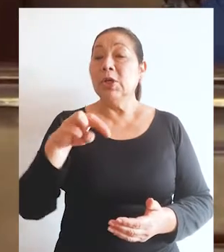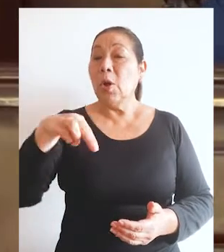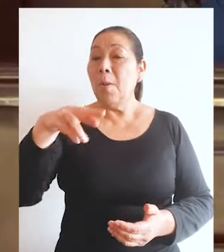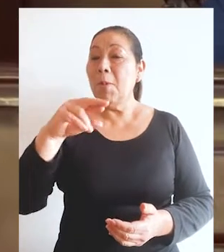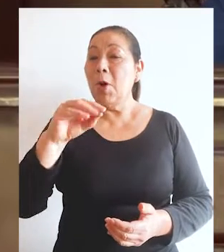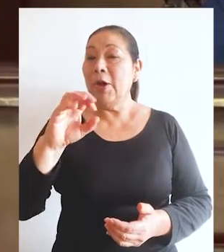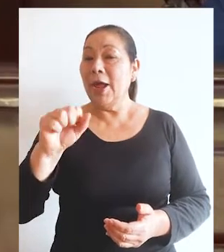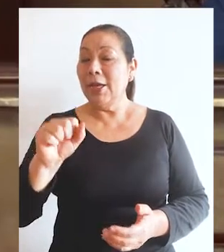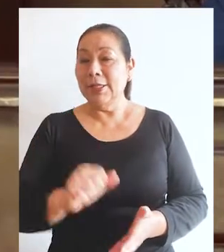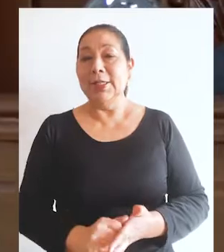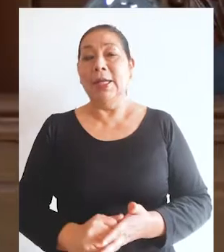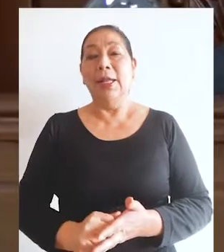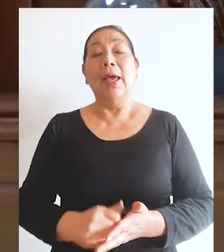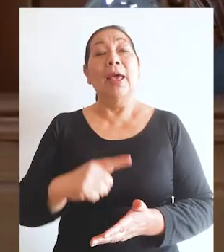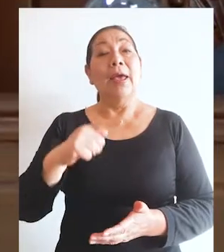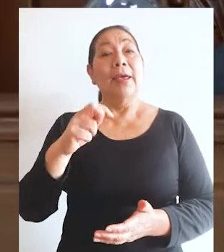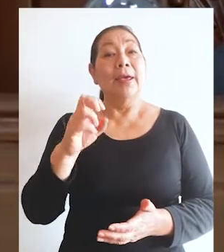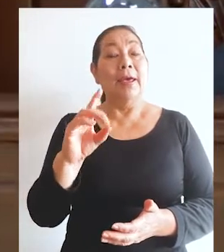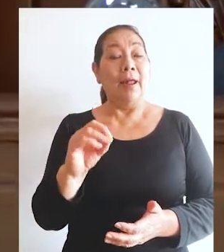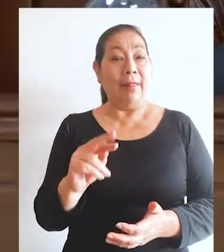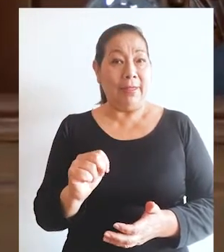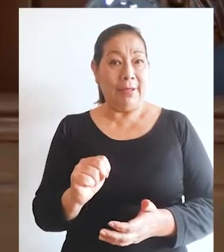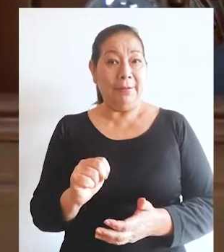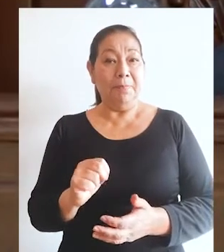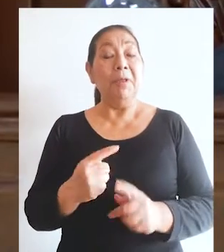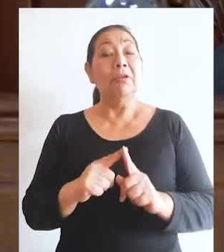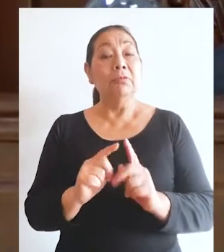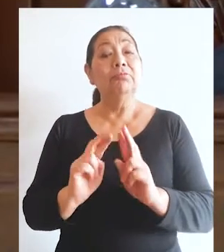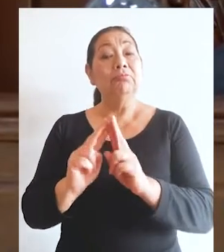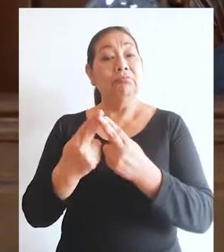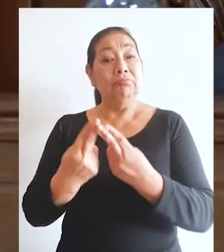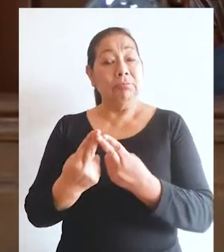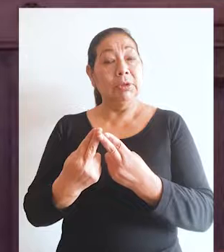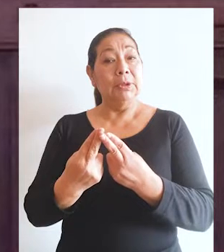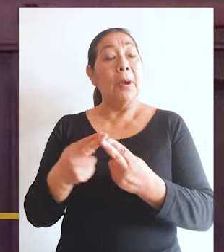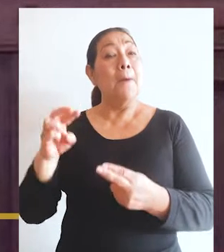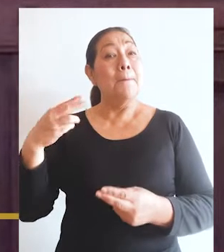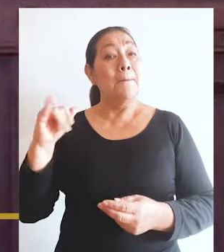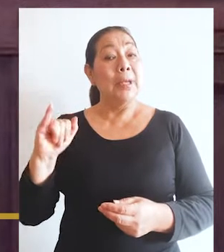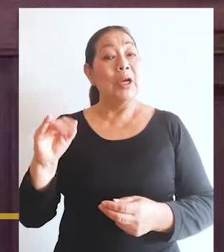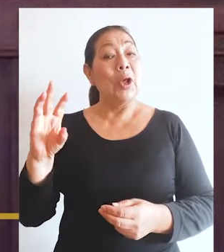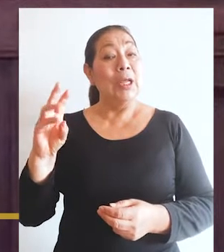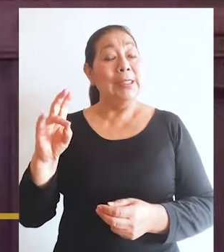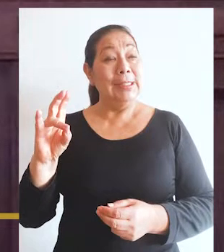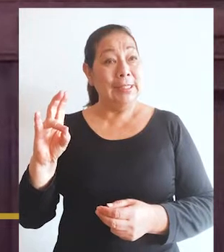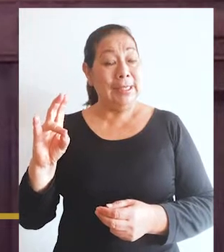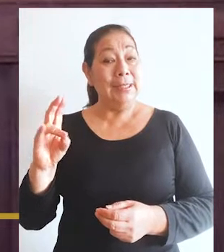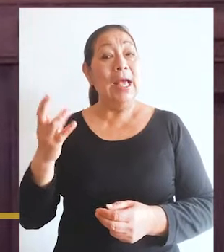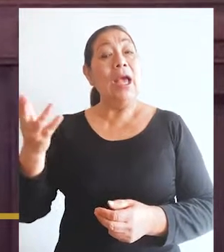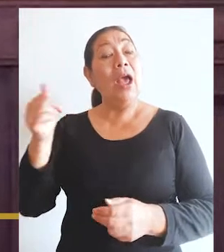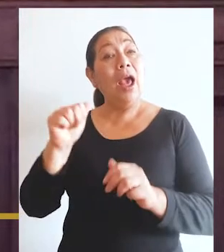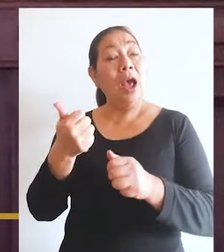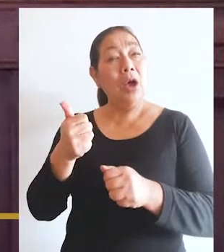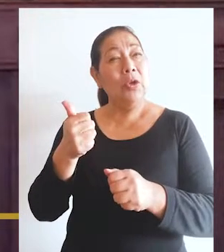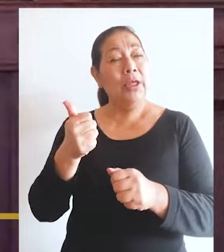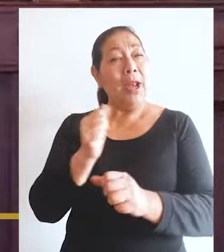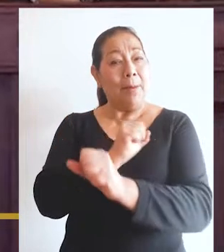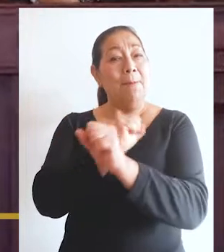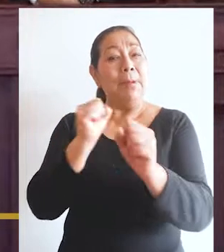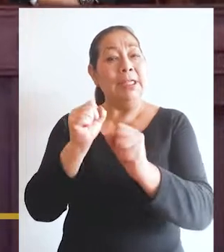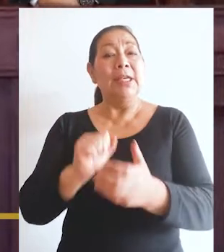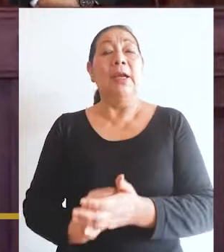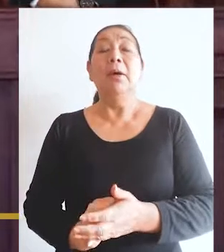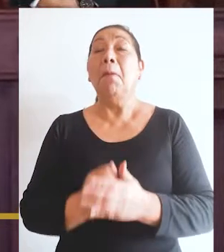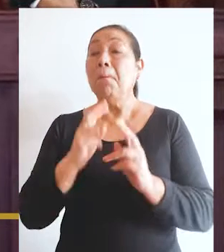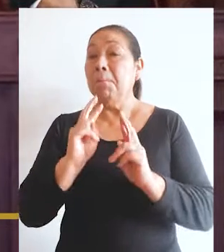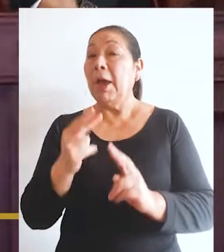Francisco Morales Arabia y Helder Domínguez Haro, se realizará el miércoles 6 de julio a las 10 de la